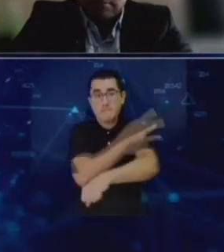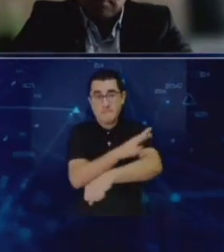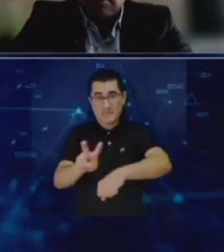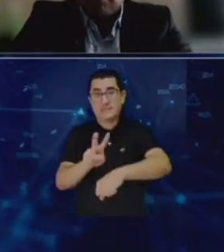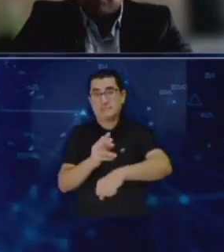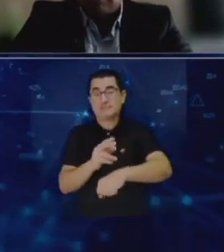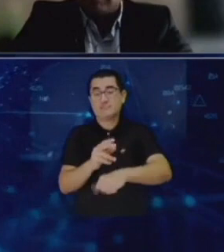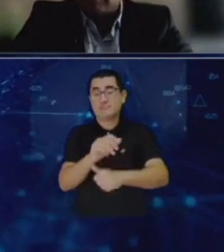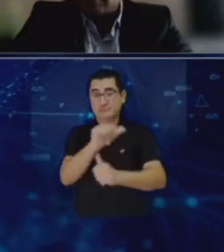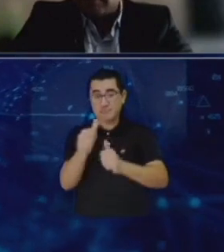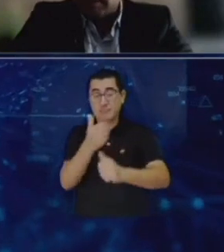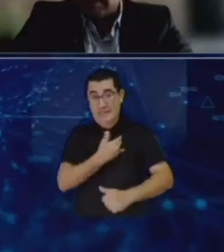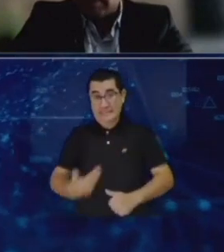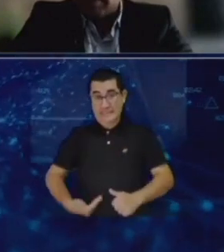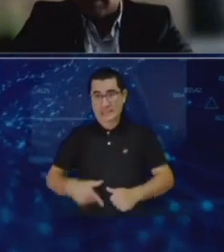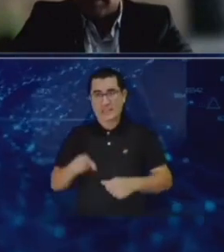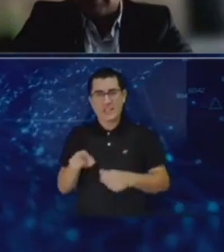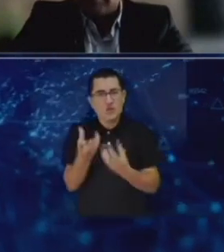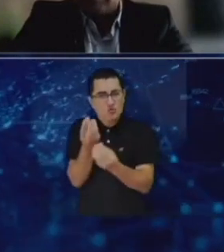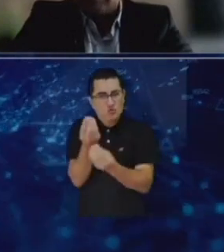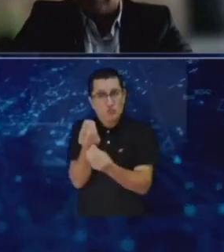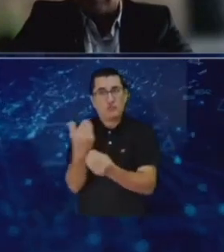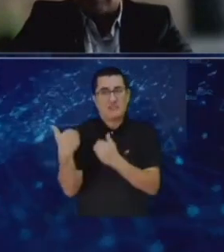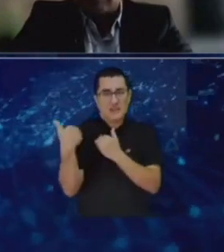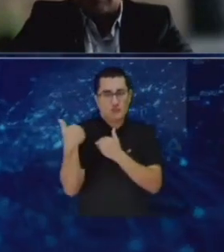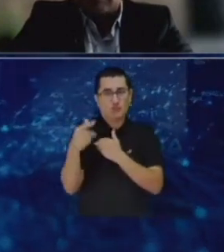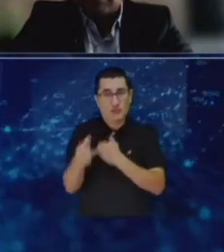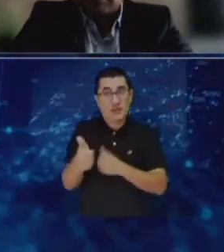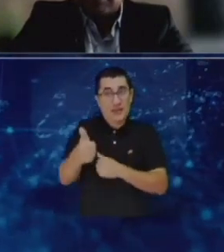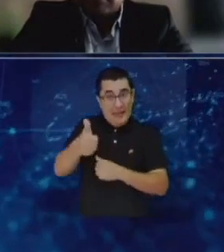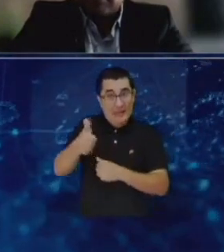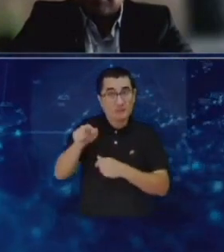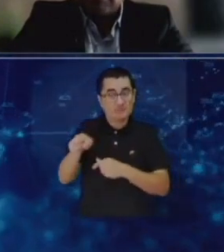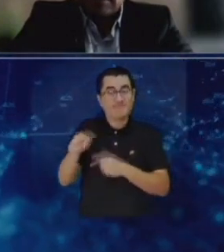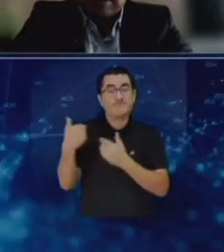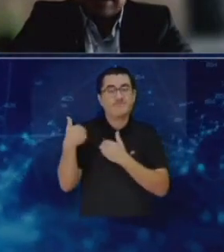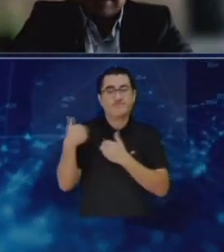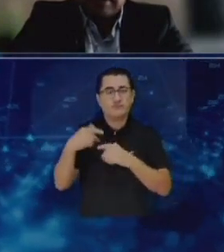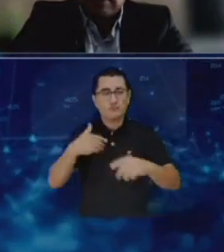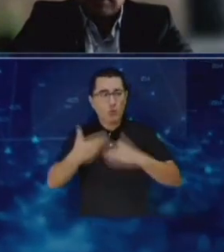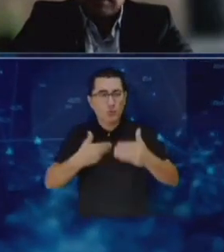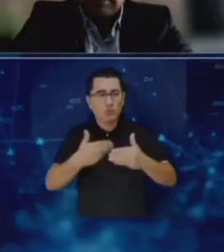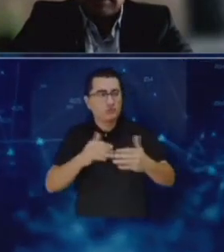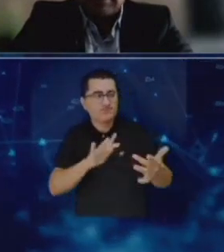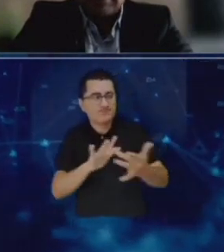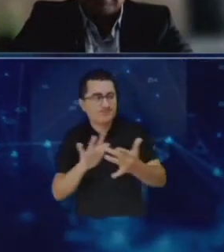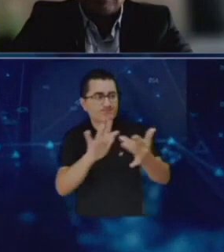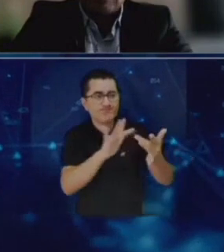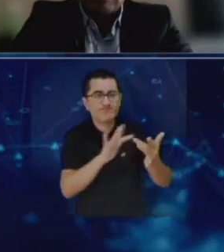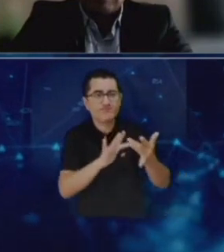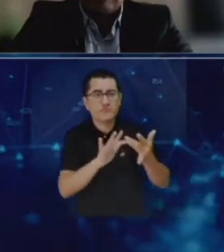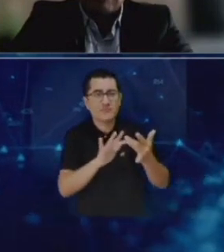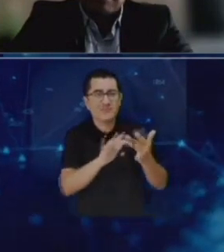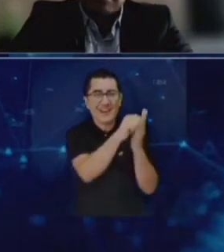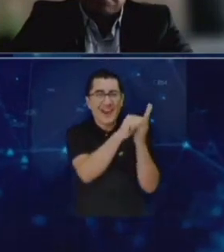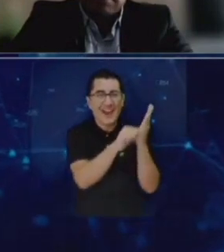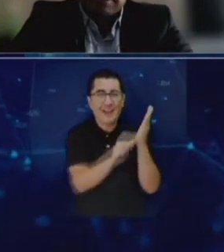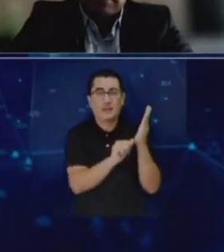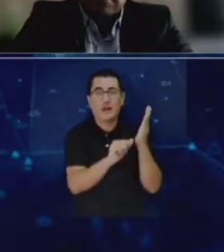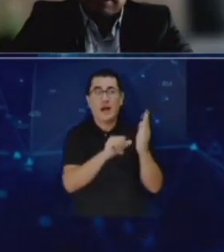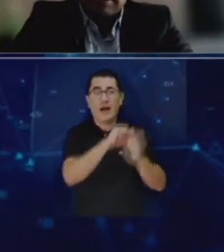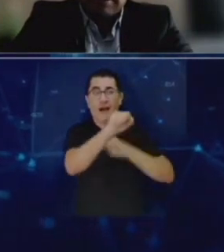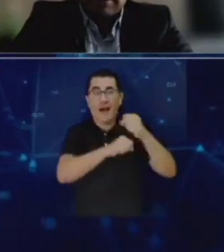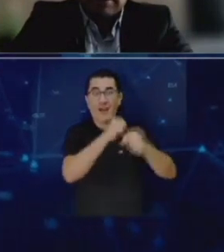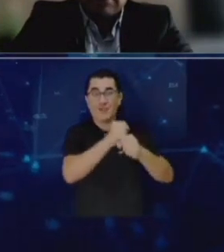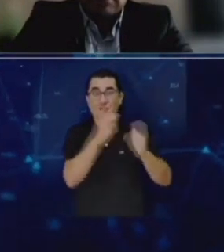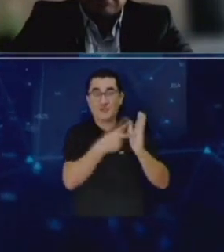este subgrupo con la intención de que pueda tener mayor involucramiento con la agenda del 2027 y en su momento